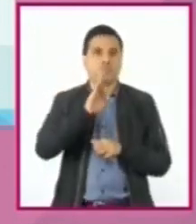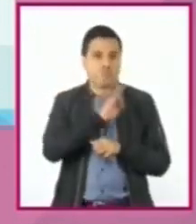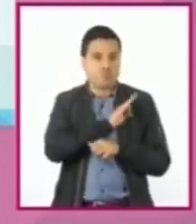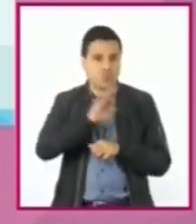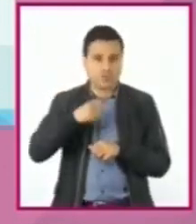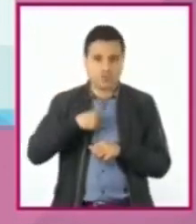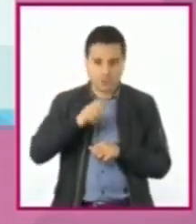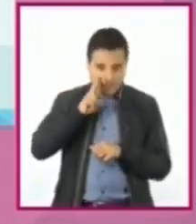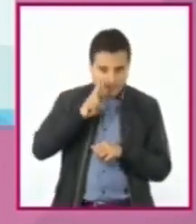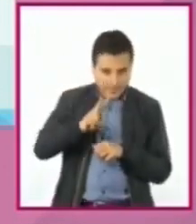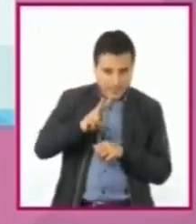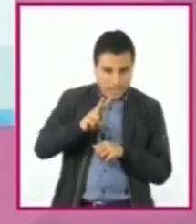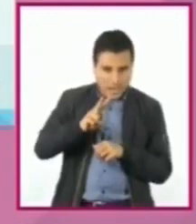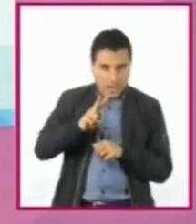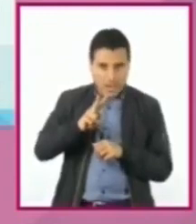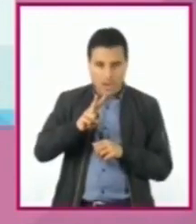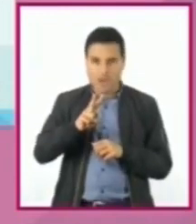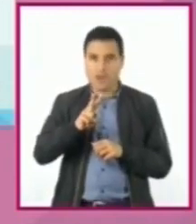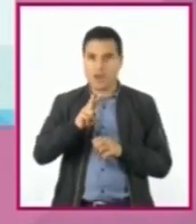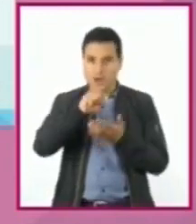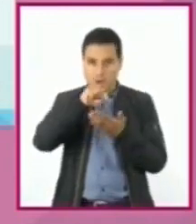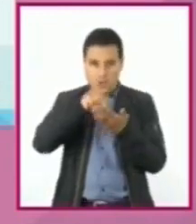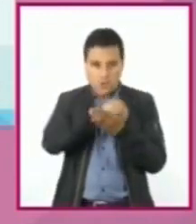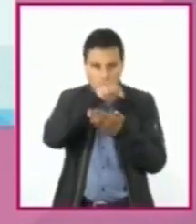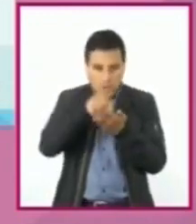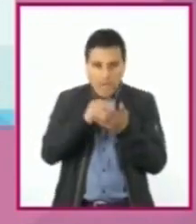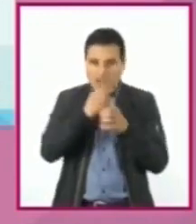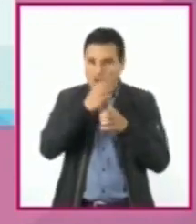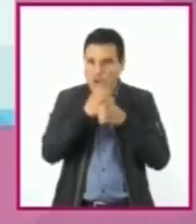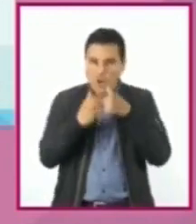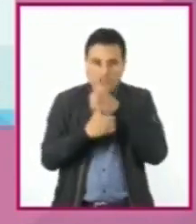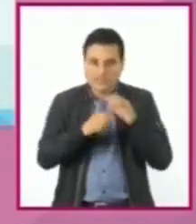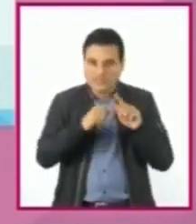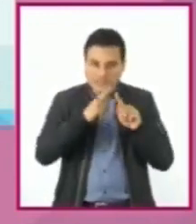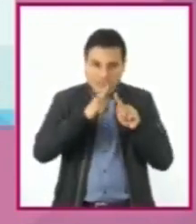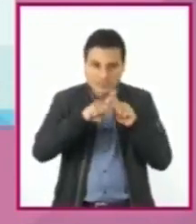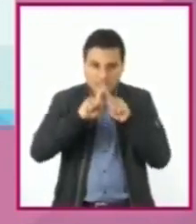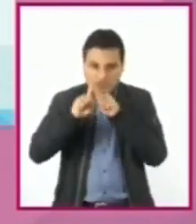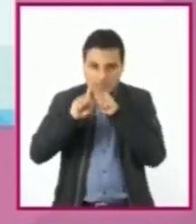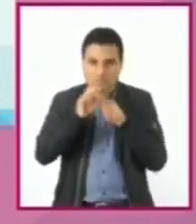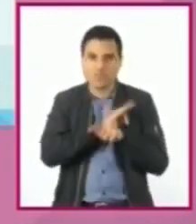visión global detallada de objetos y de la superficie terrestre.